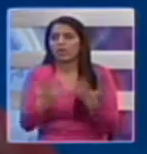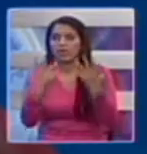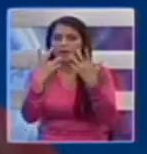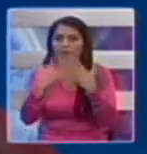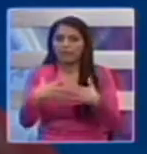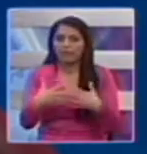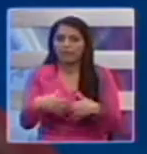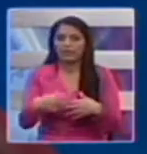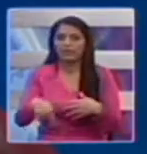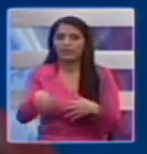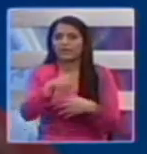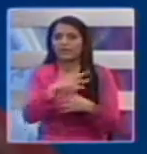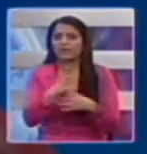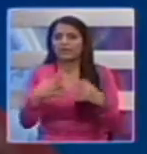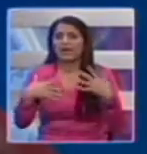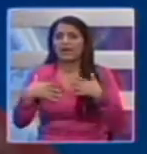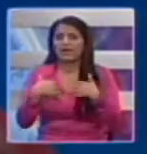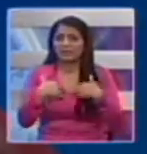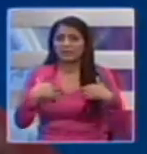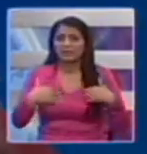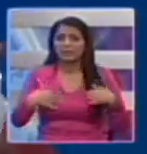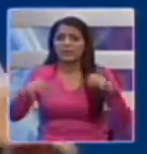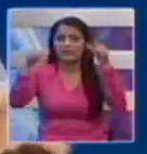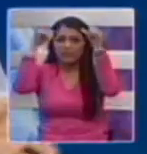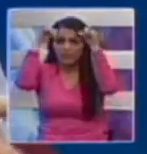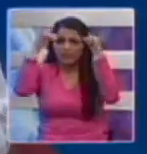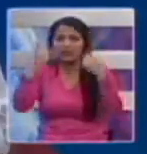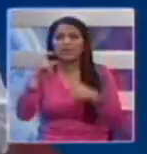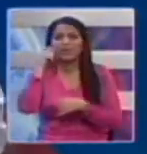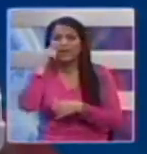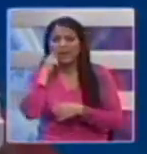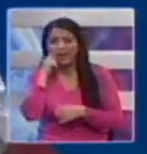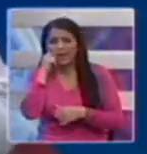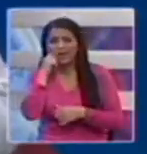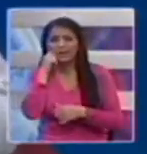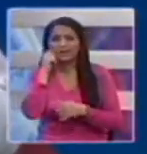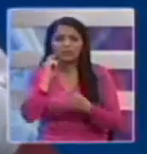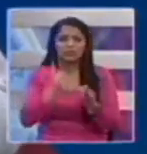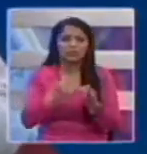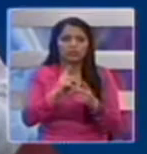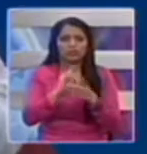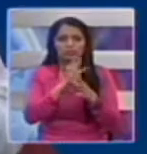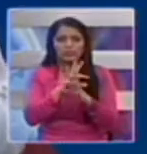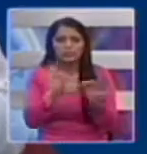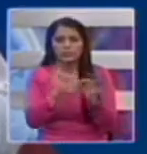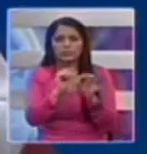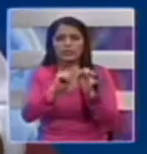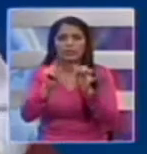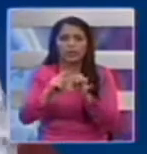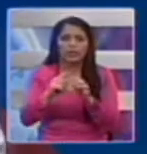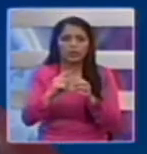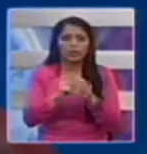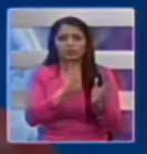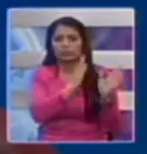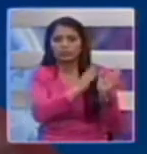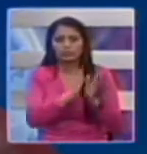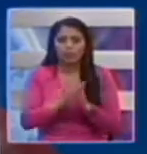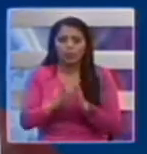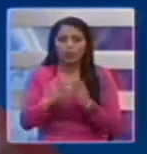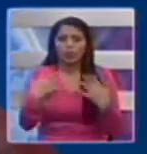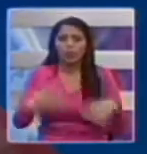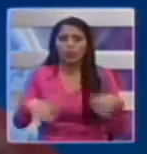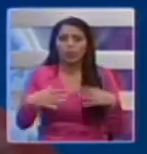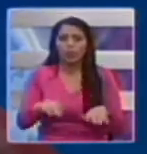permita transportar ya las reses faenadas a los centros de comercialización, ahorrándonos un costo gigantesco. Es decir,